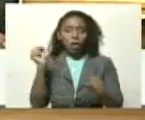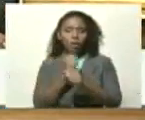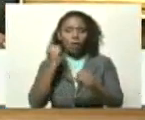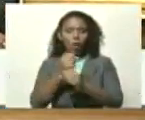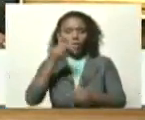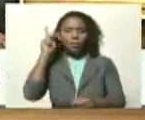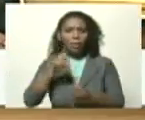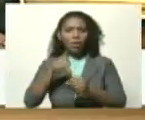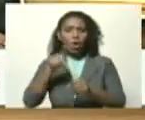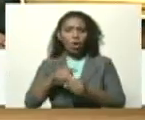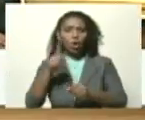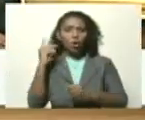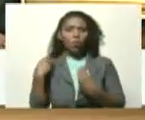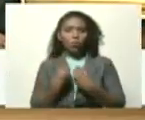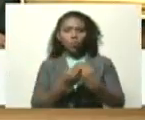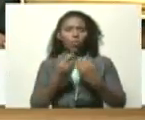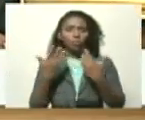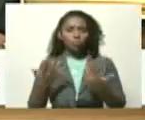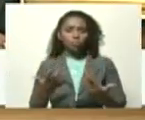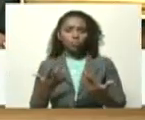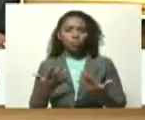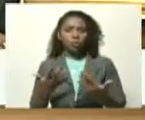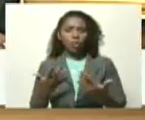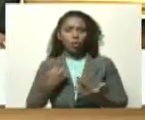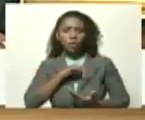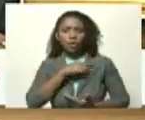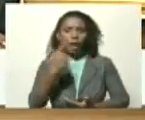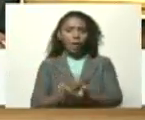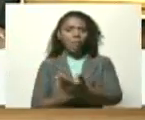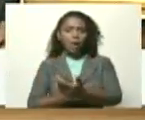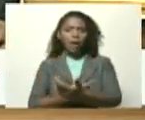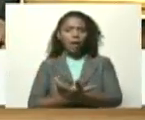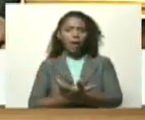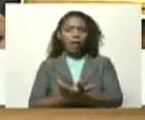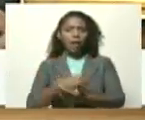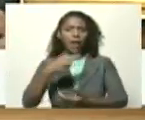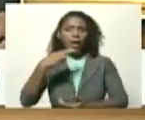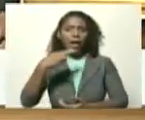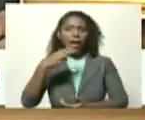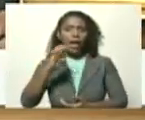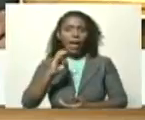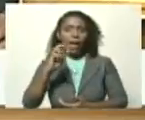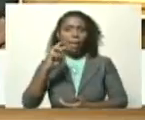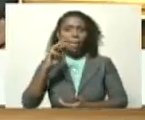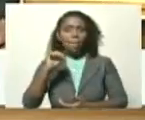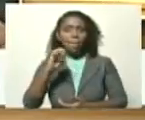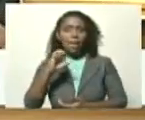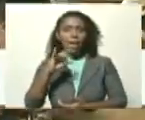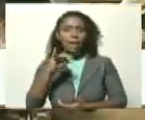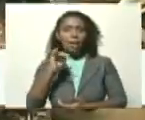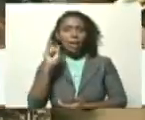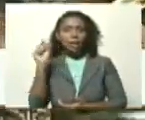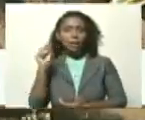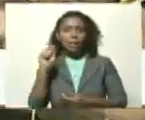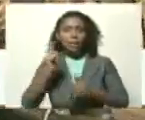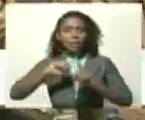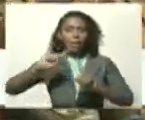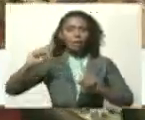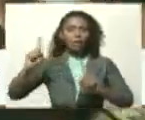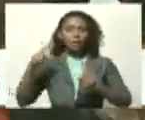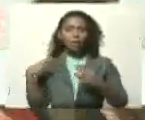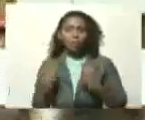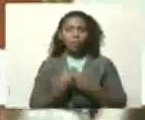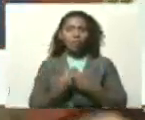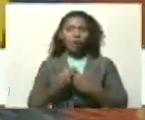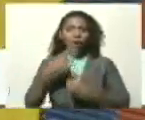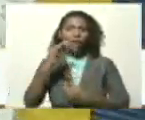petroleros nos acompaña nuestra hermana Emily Kroger. Por el sector eléctrico nos acompaña